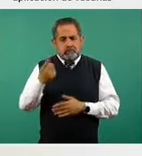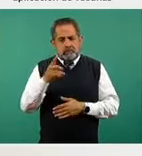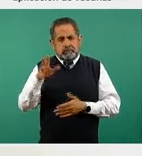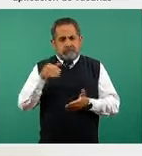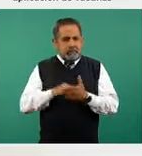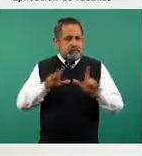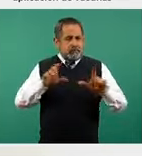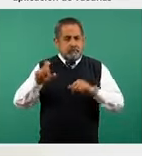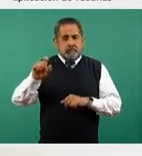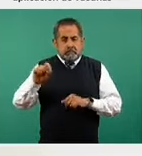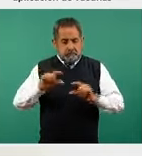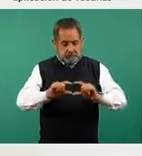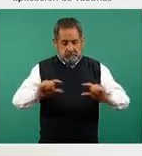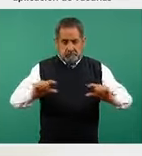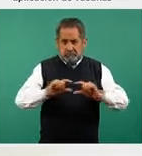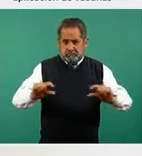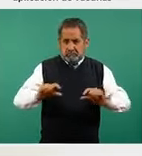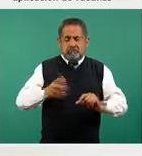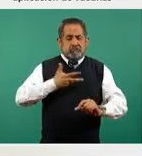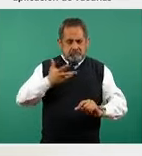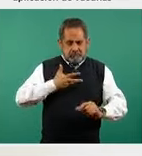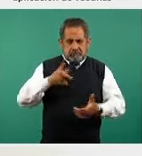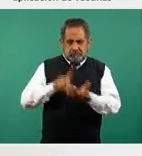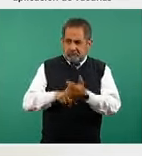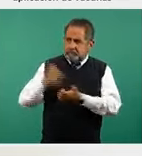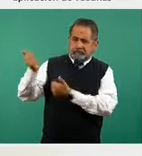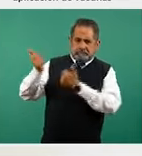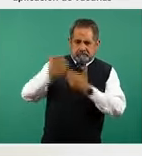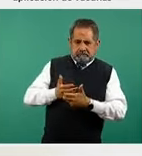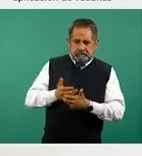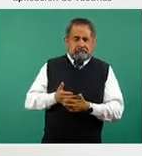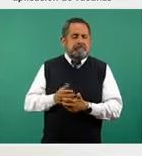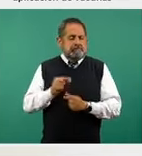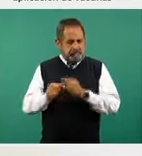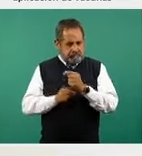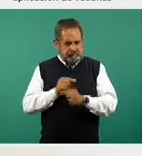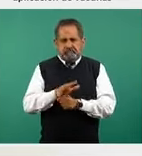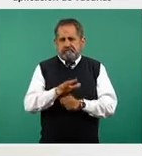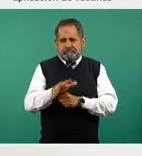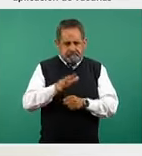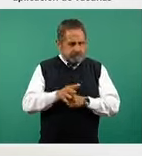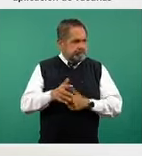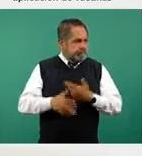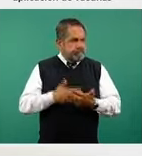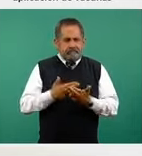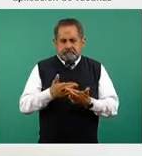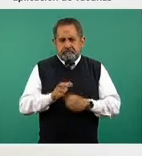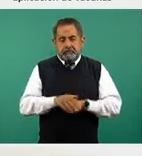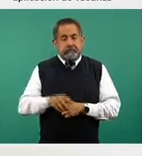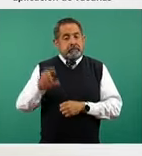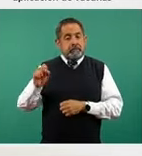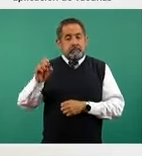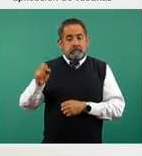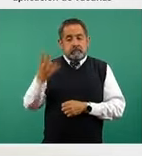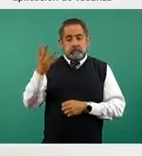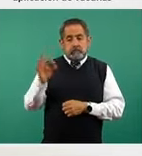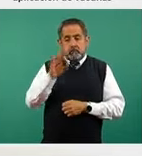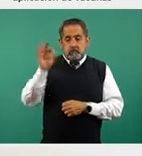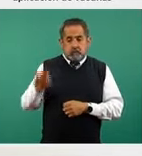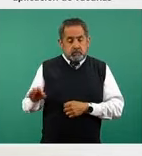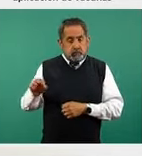9.100.720 dosis. Vamos avanzando en relación al abasto de vacuna, y el 64% de